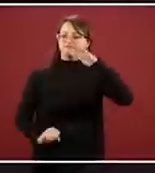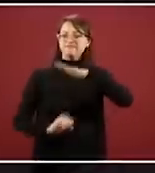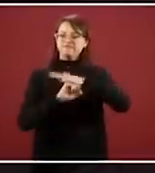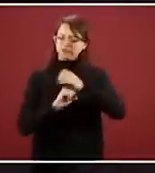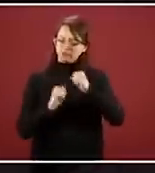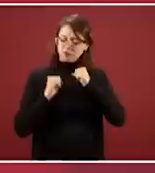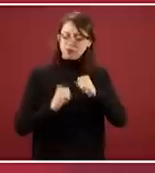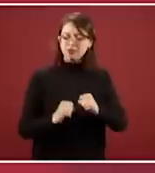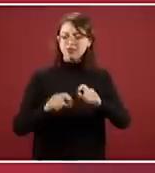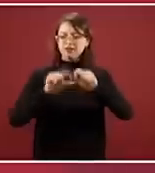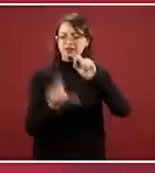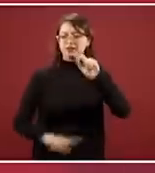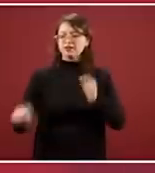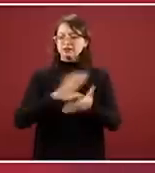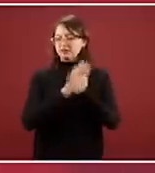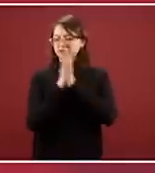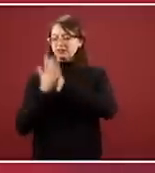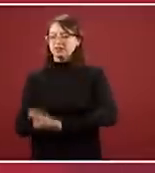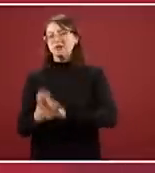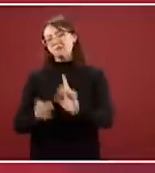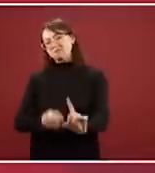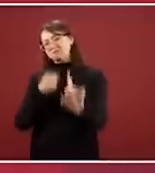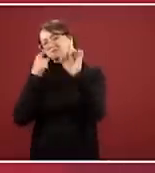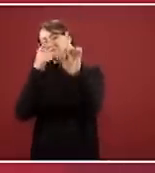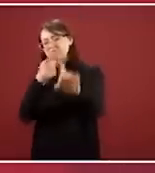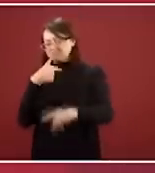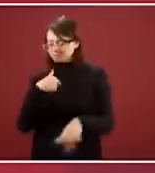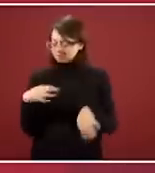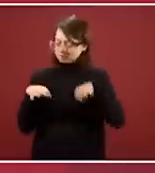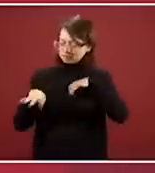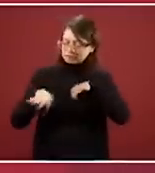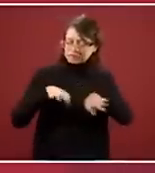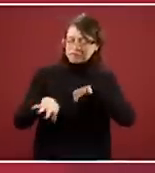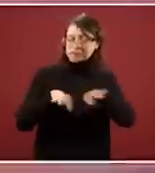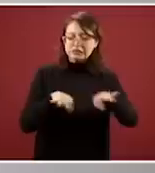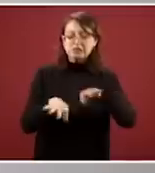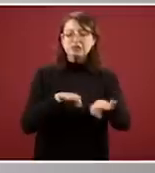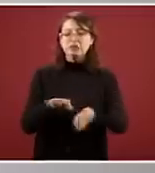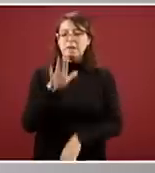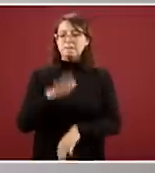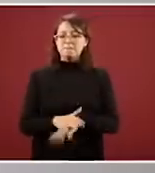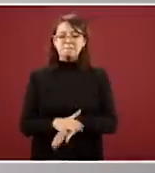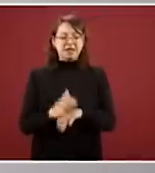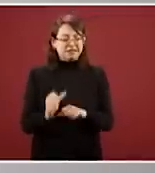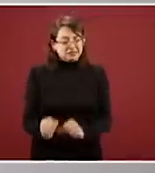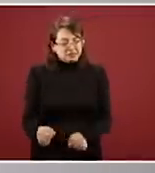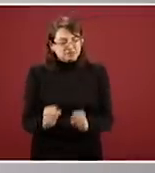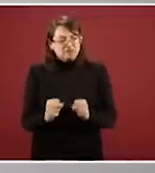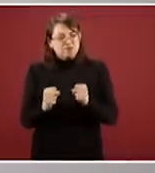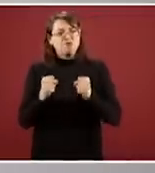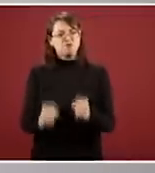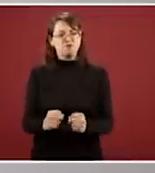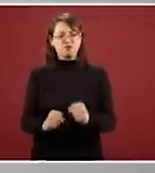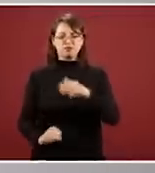Entonces, voy a trabajar con ese propósito, a consolidar lo que ya se inició